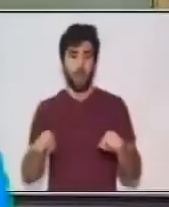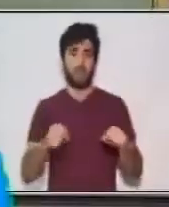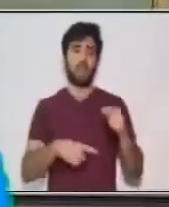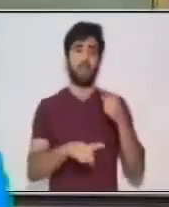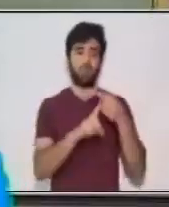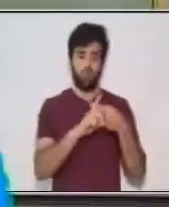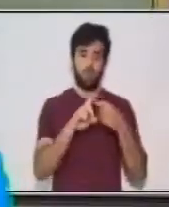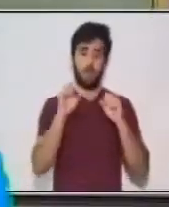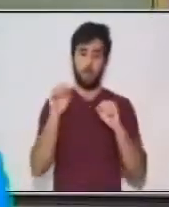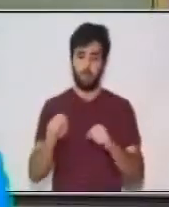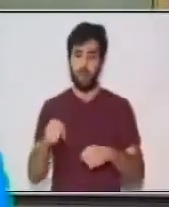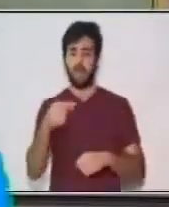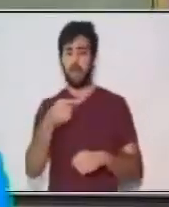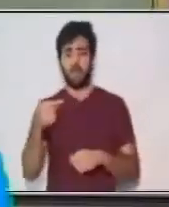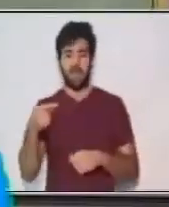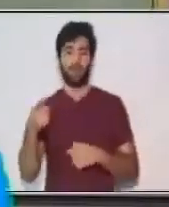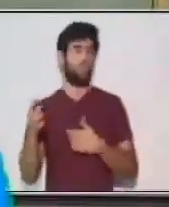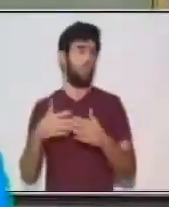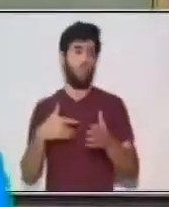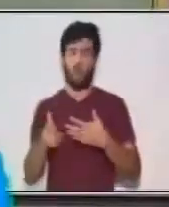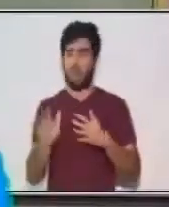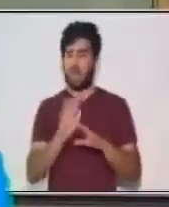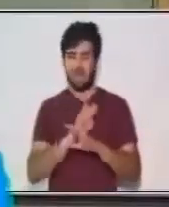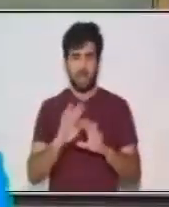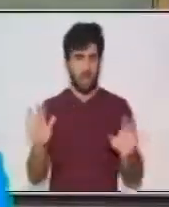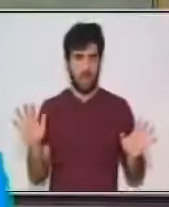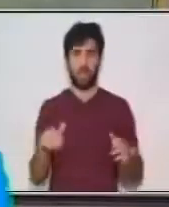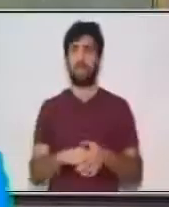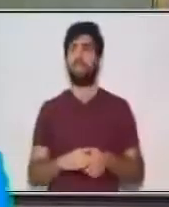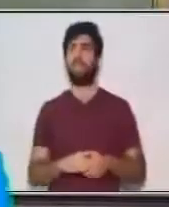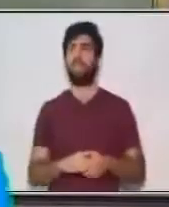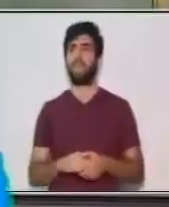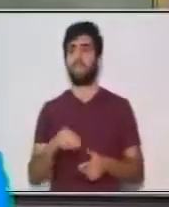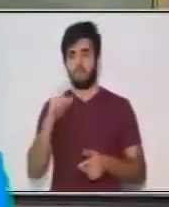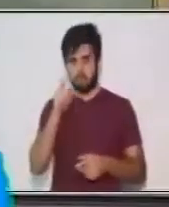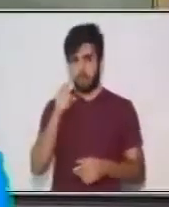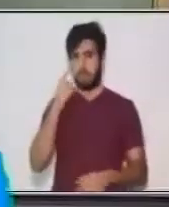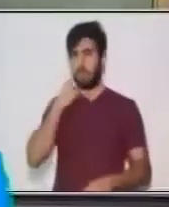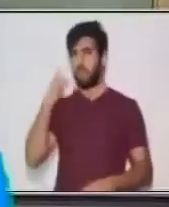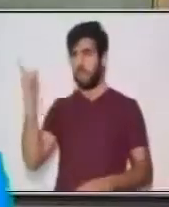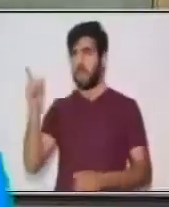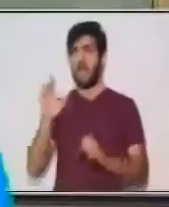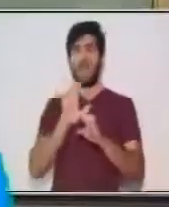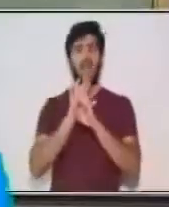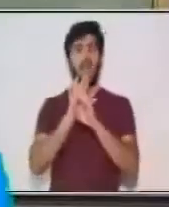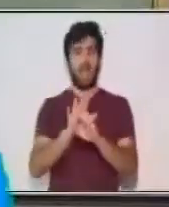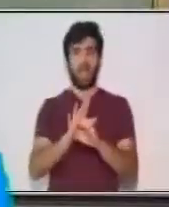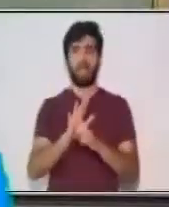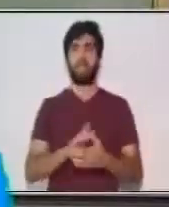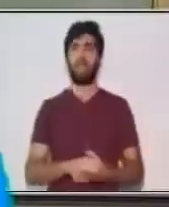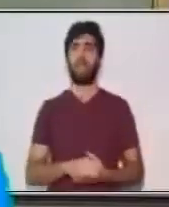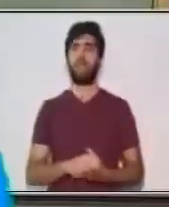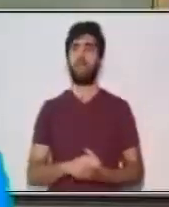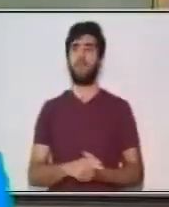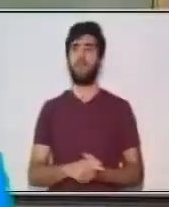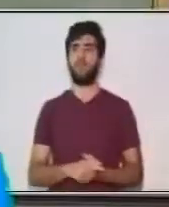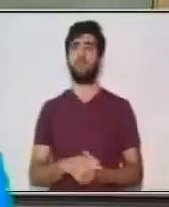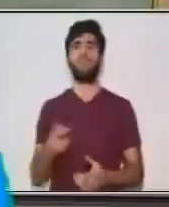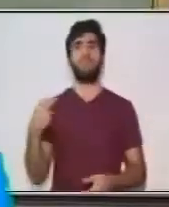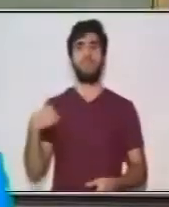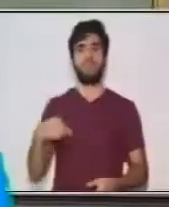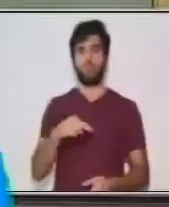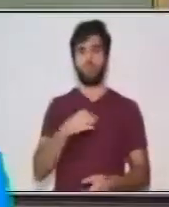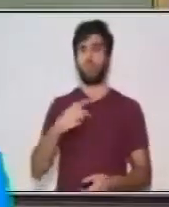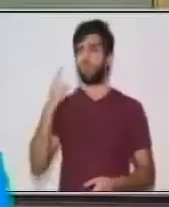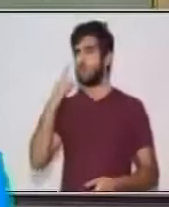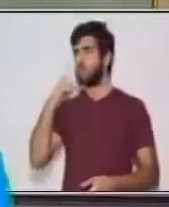multiplicación, cualquier operación. Y vamos a tener este ejemplo y lo que tenemos en la pizarra es